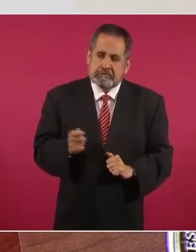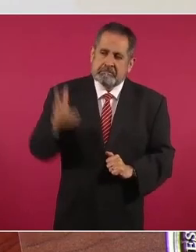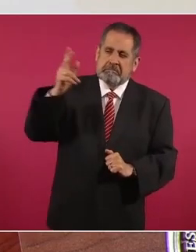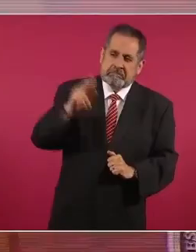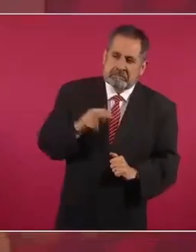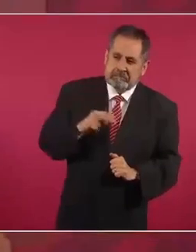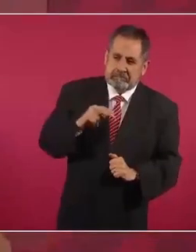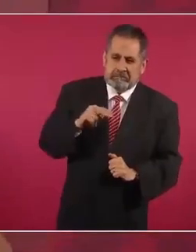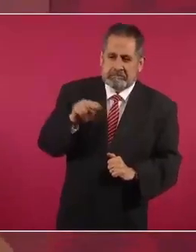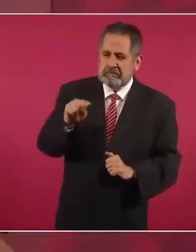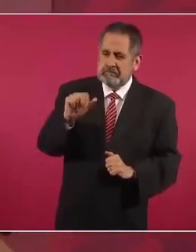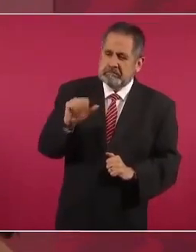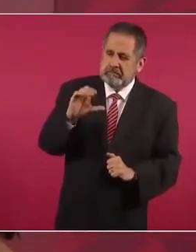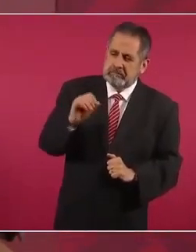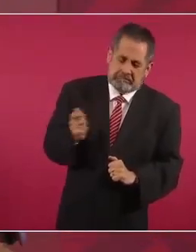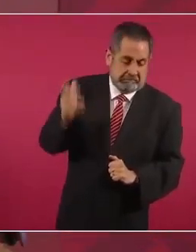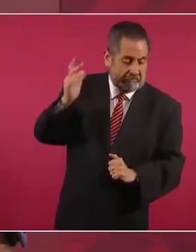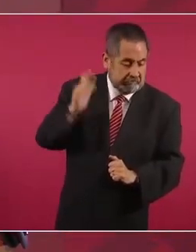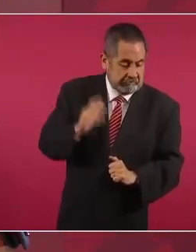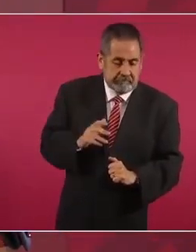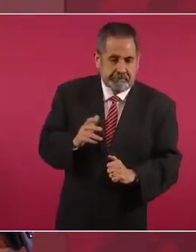nacos o